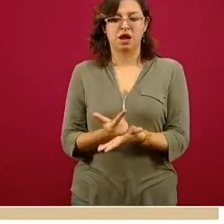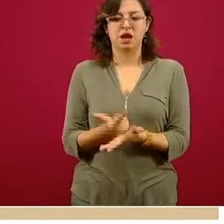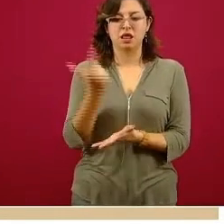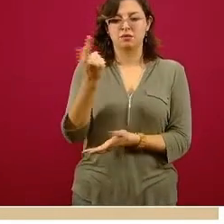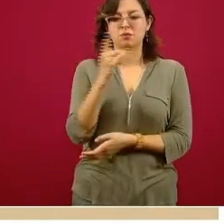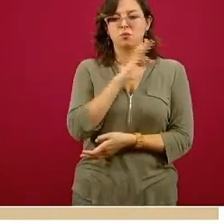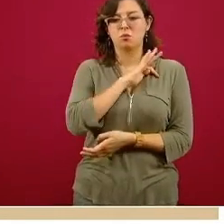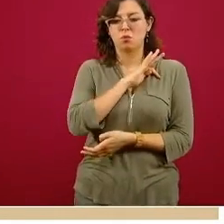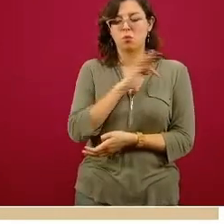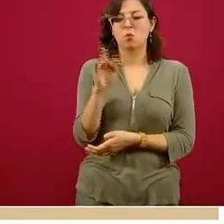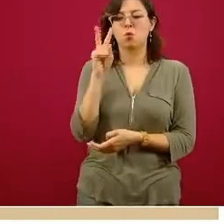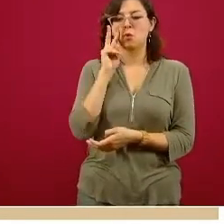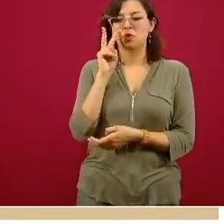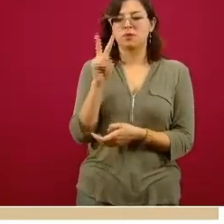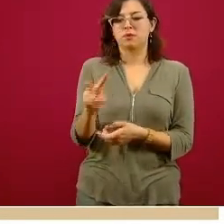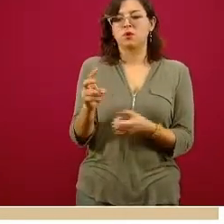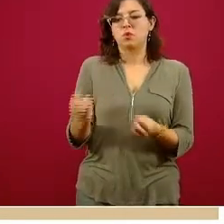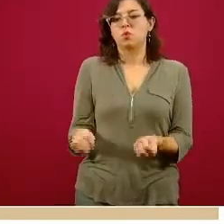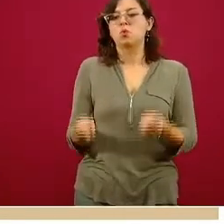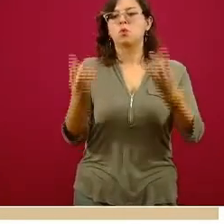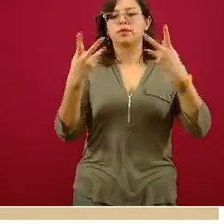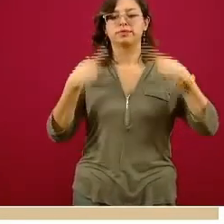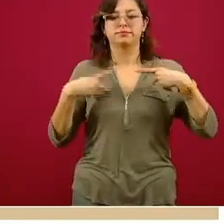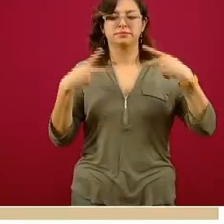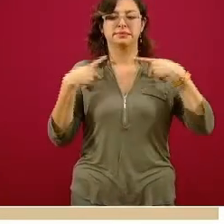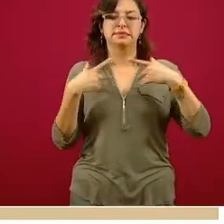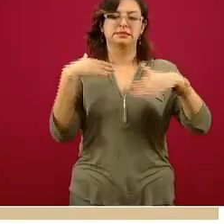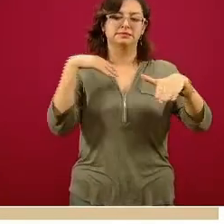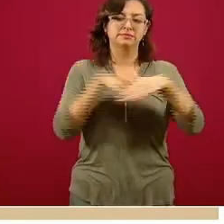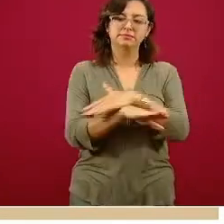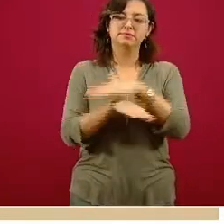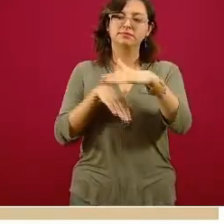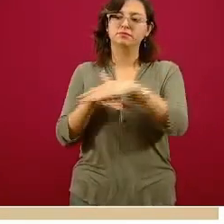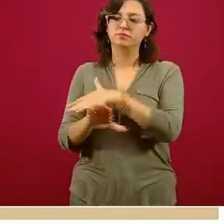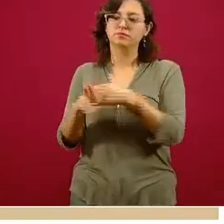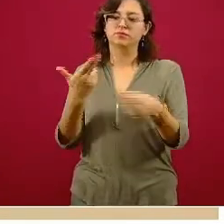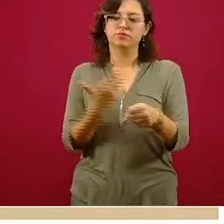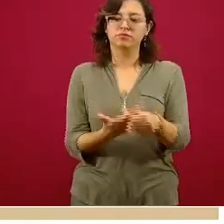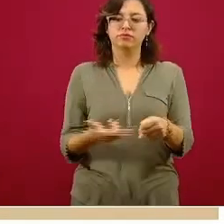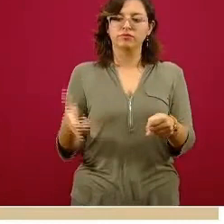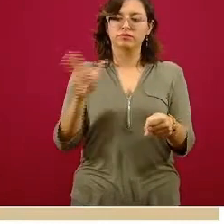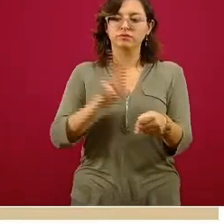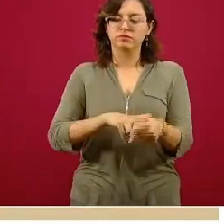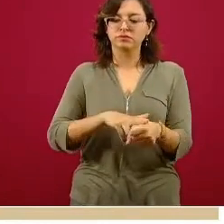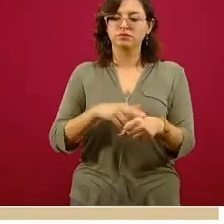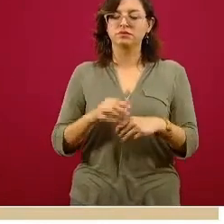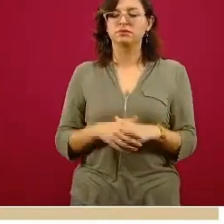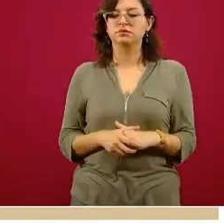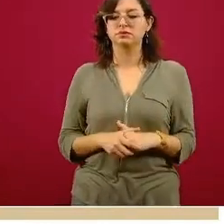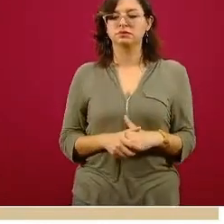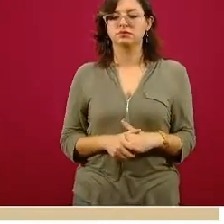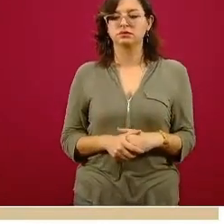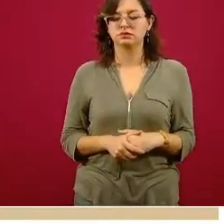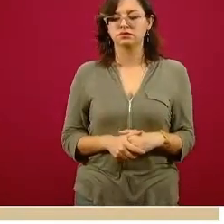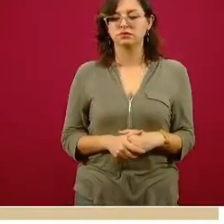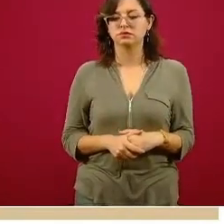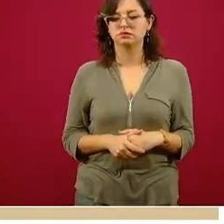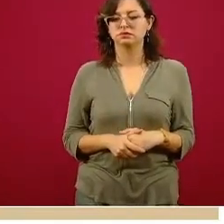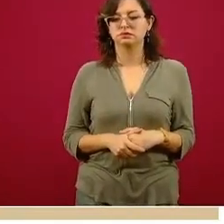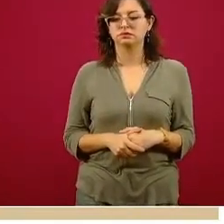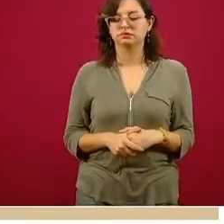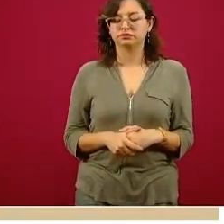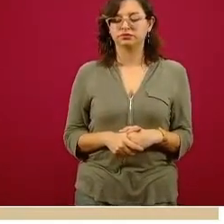ver los números de cómo estuvieron, en qué calidad o en qué estadio clínico estuvieron